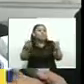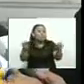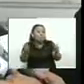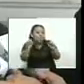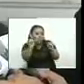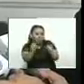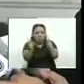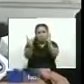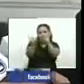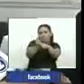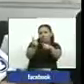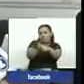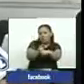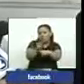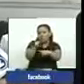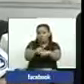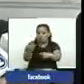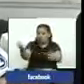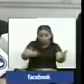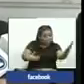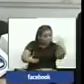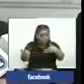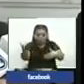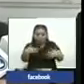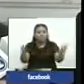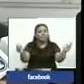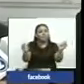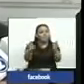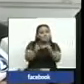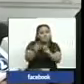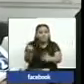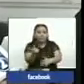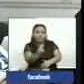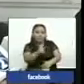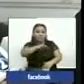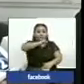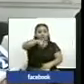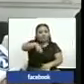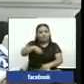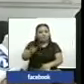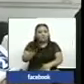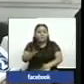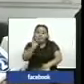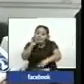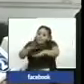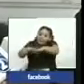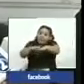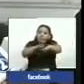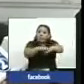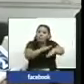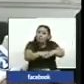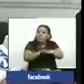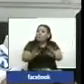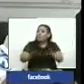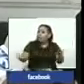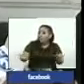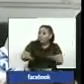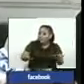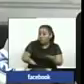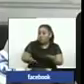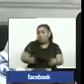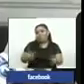superar ese tipo de cuestiones, reunir a los motoristas, llamarlos y advertirles de lo que va a suceder.